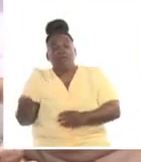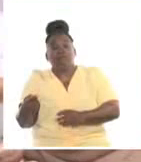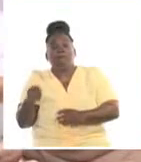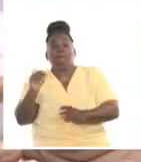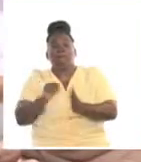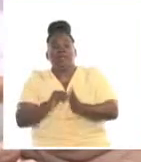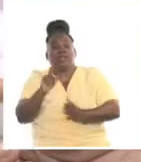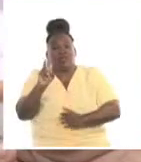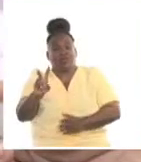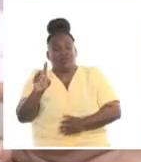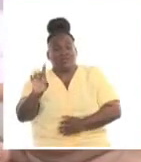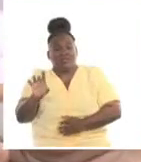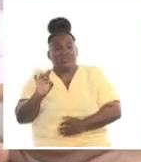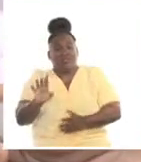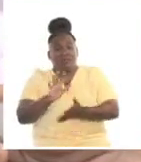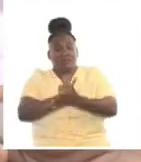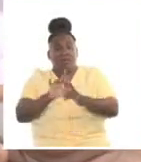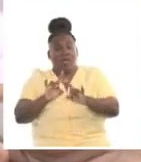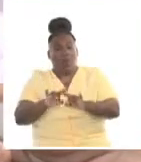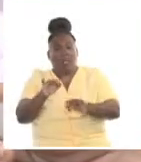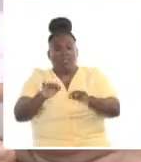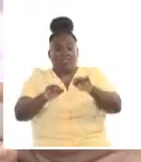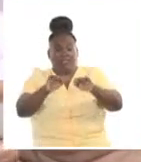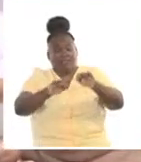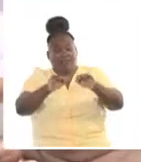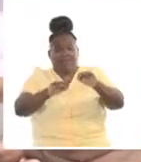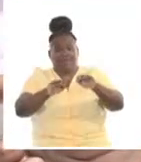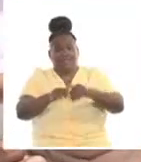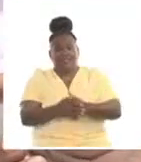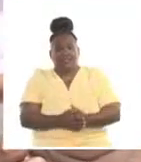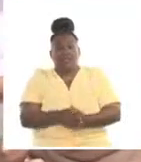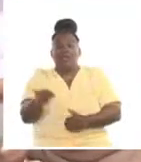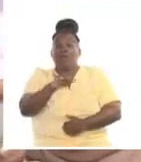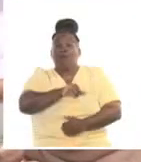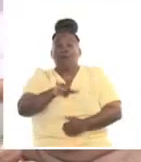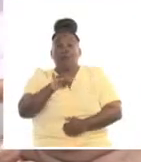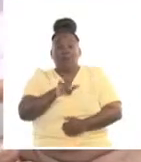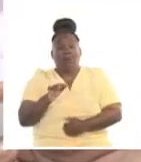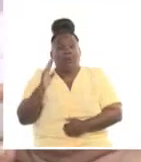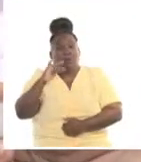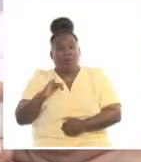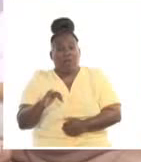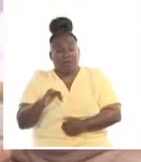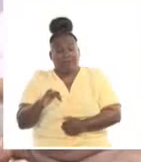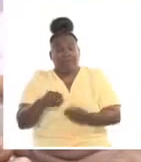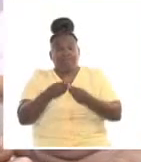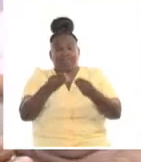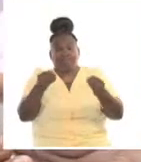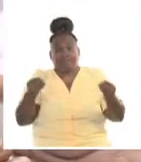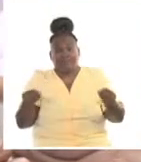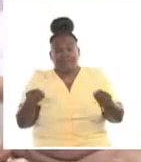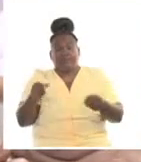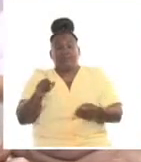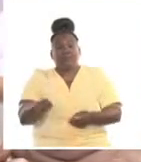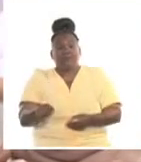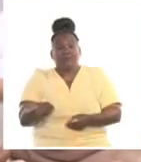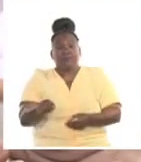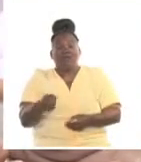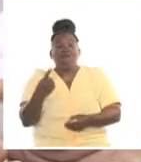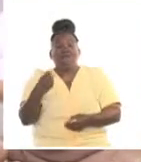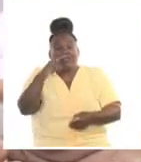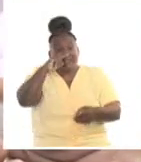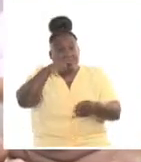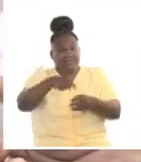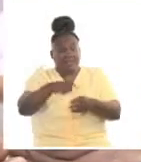resultado de esa diferencia. También tenemos un nivel de disponibilidad en la generación distribuida, básicamente por falta de combustible de